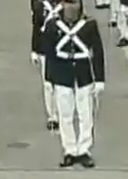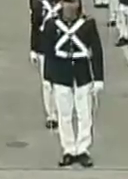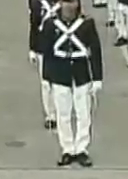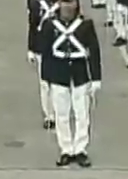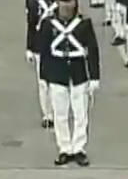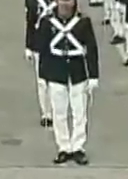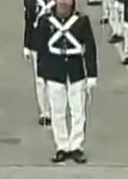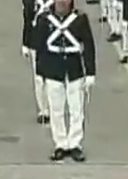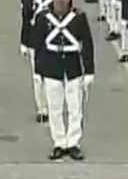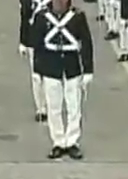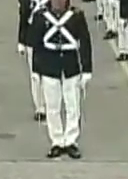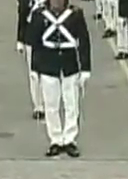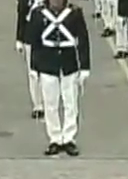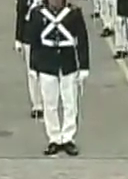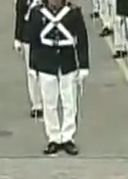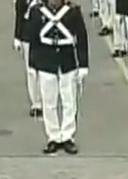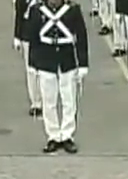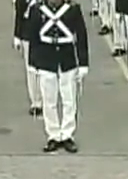Frías.